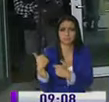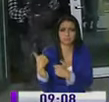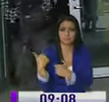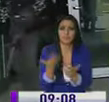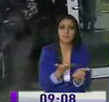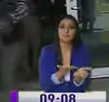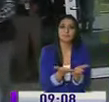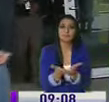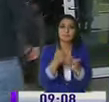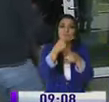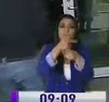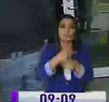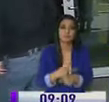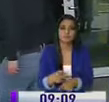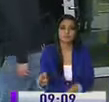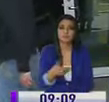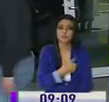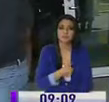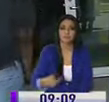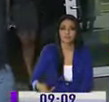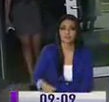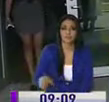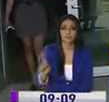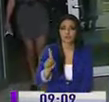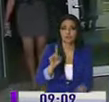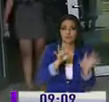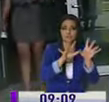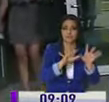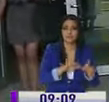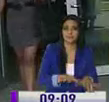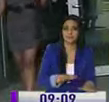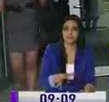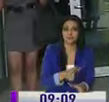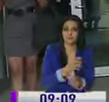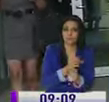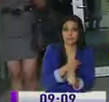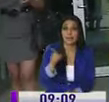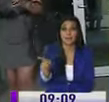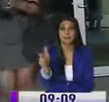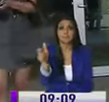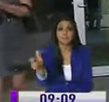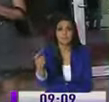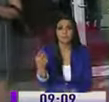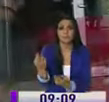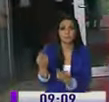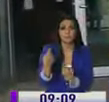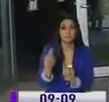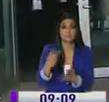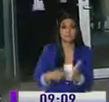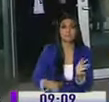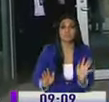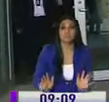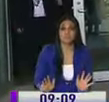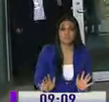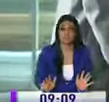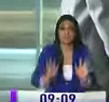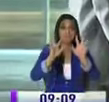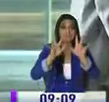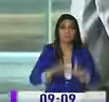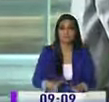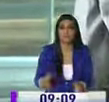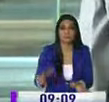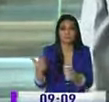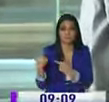servicio de protección presidencial entonces ellos tendrán que decir que educación secundaria no tiene que ver lo